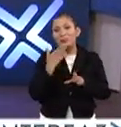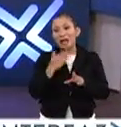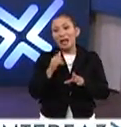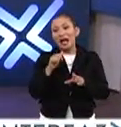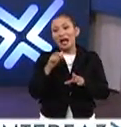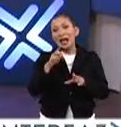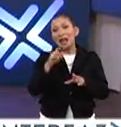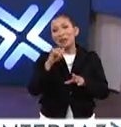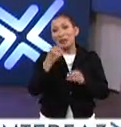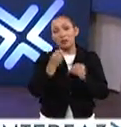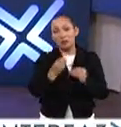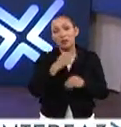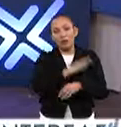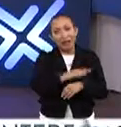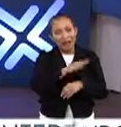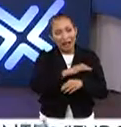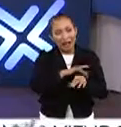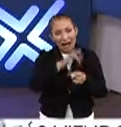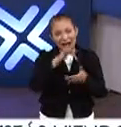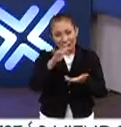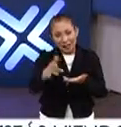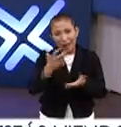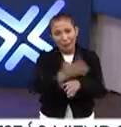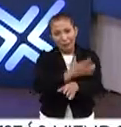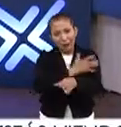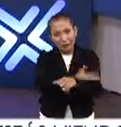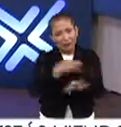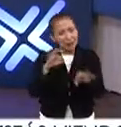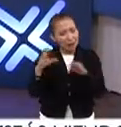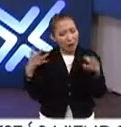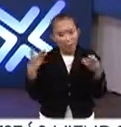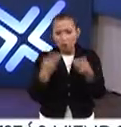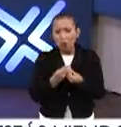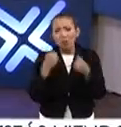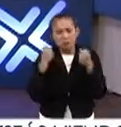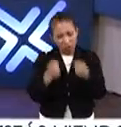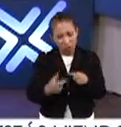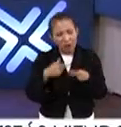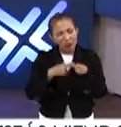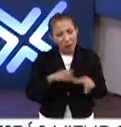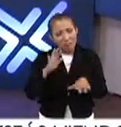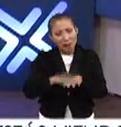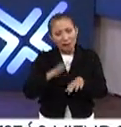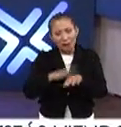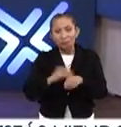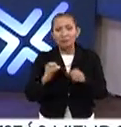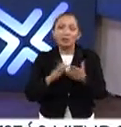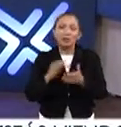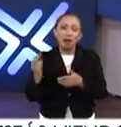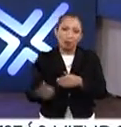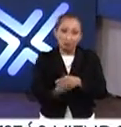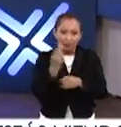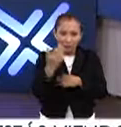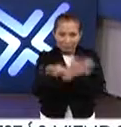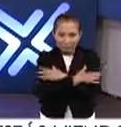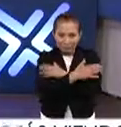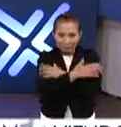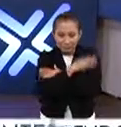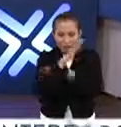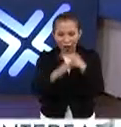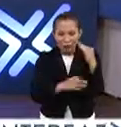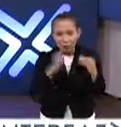Pues bueno, muchísimas felicidades, gracias por acompañarnos, trabajamos juntos y seguramente lo seguiremos haciendo. Muchas gracias. No, gracias a ustedes. Un fuerte abrazo a